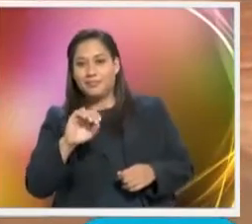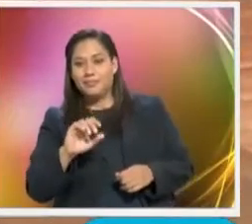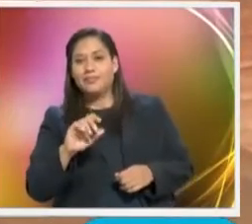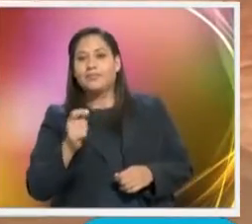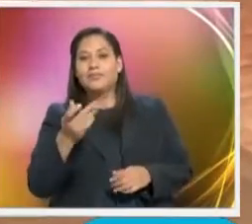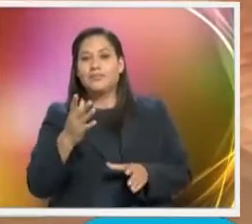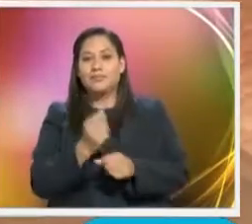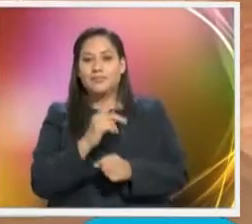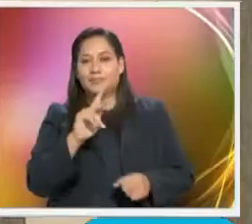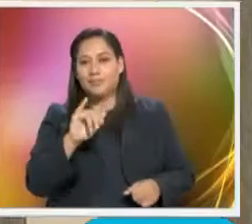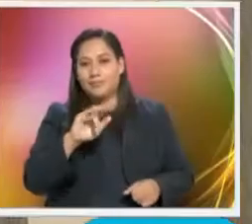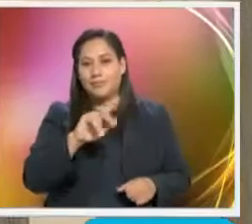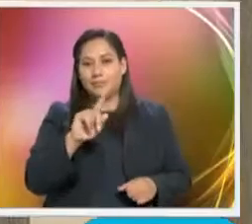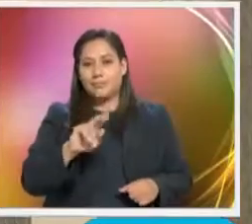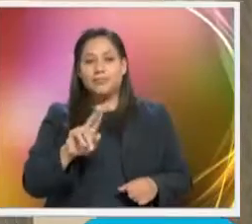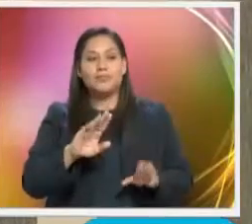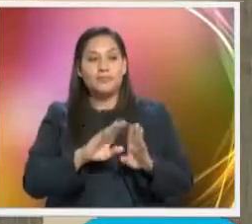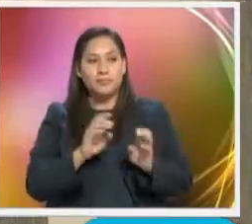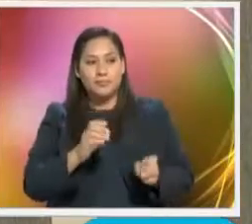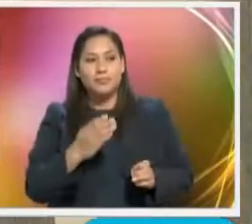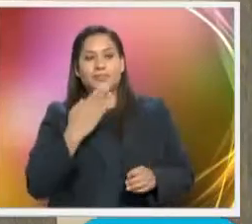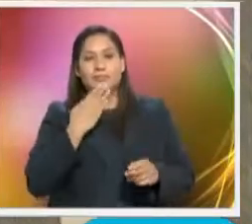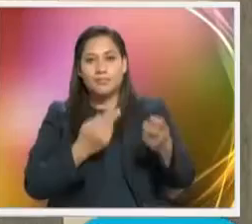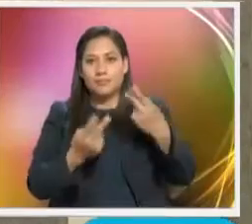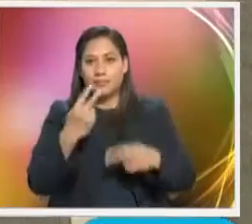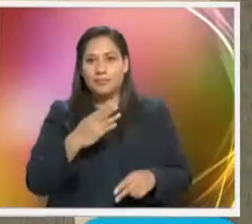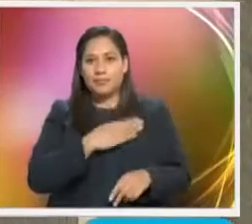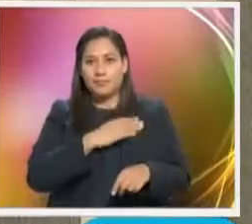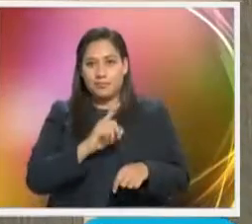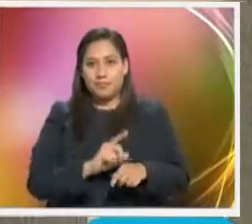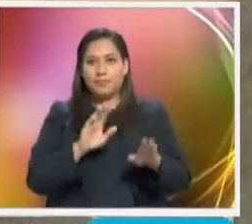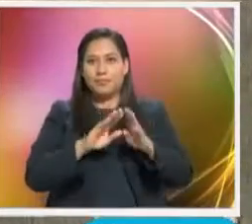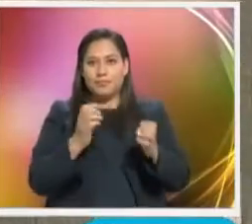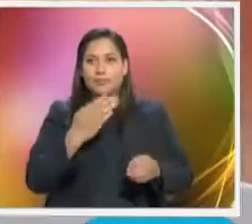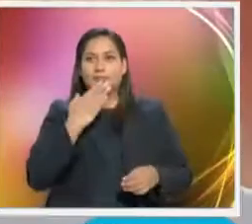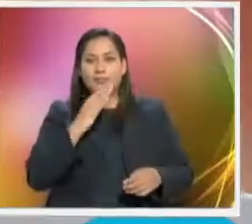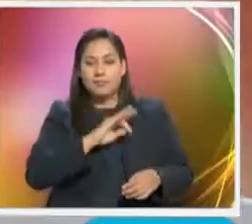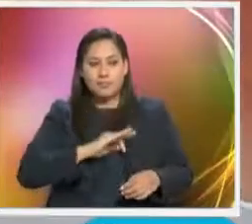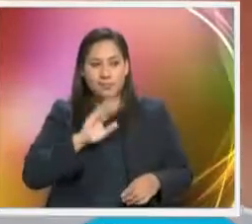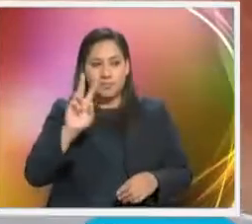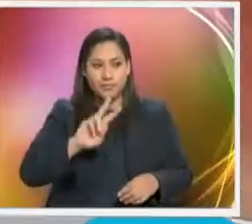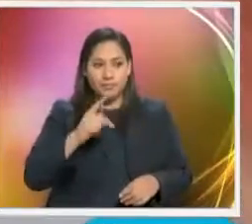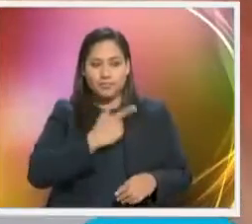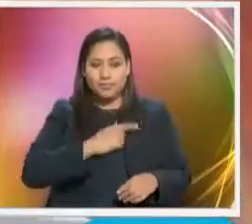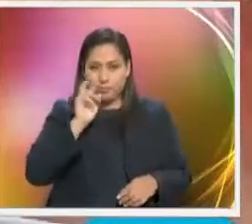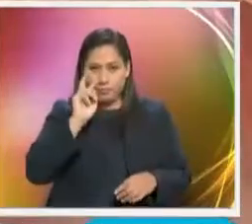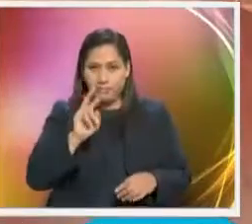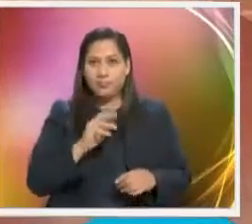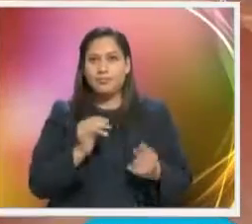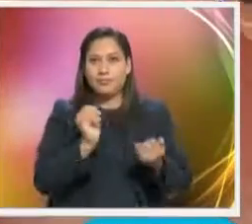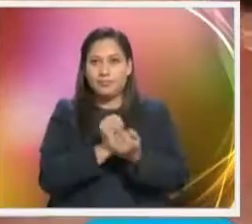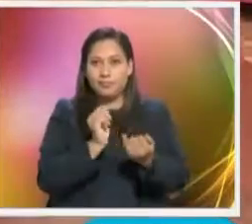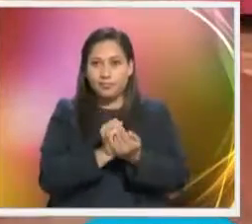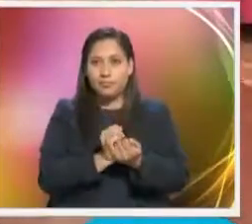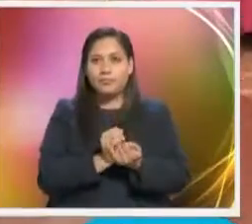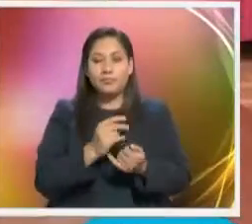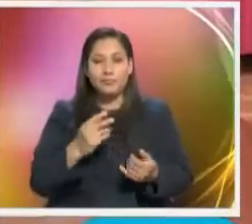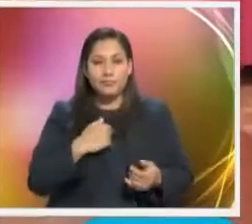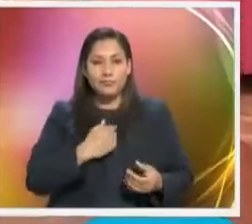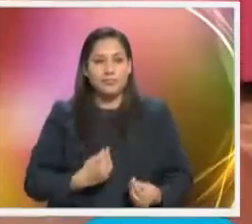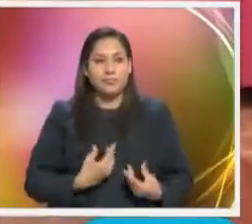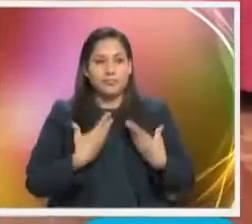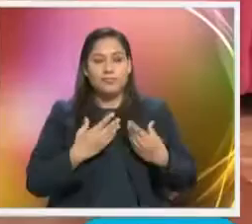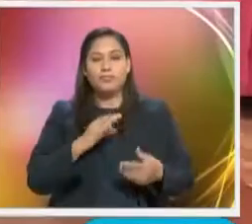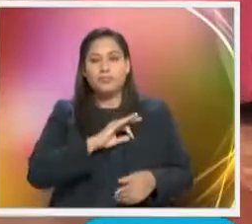alias el Pisu. ¿Cómo estás? Muy buenos Muy días, bien. bienvenido. Buenos días. ¿Cómo están? Feliz viernes, me da mucho gusto verlas. Feliz viernes, igualmente. Y me emociona